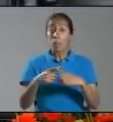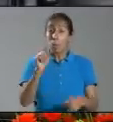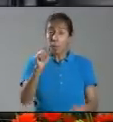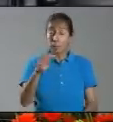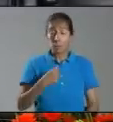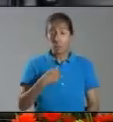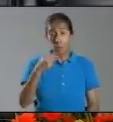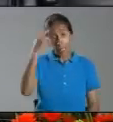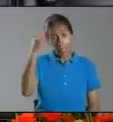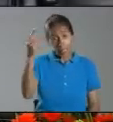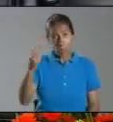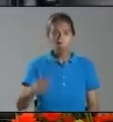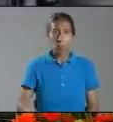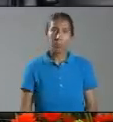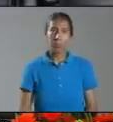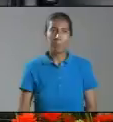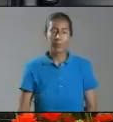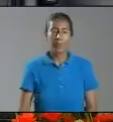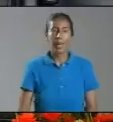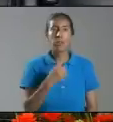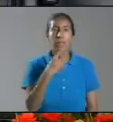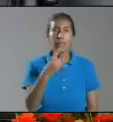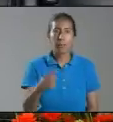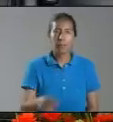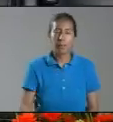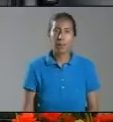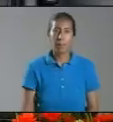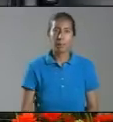tráiler para allá y para acá.